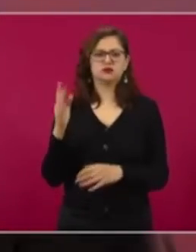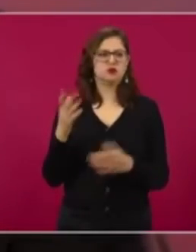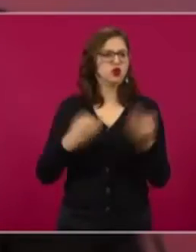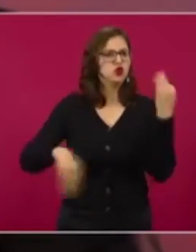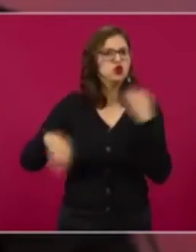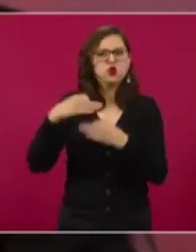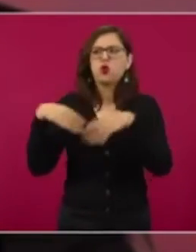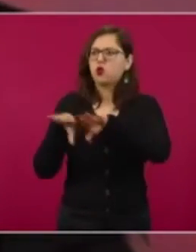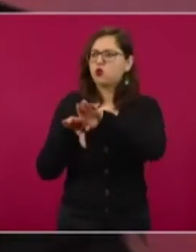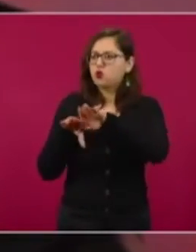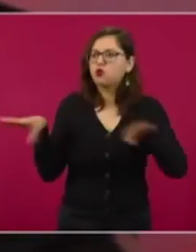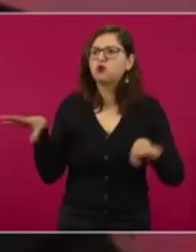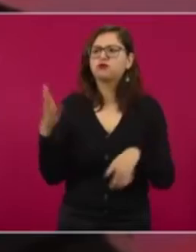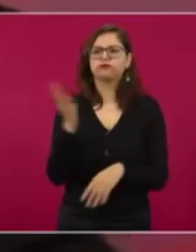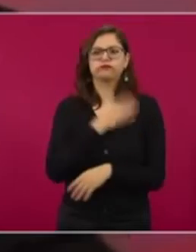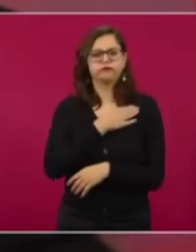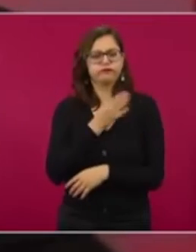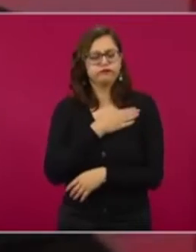quién,